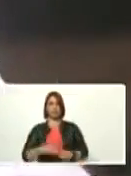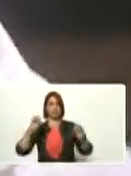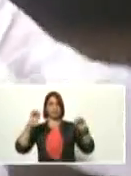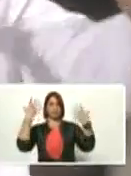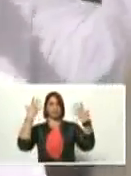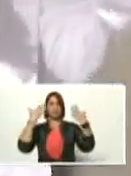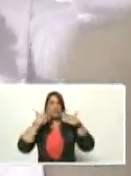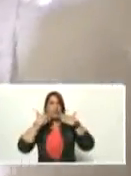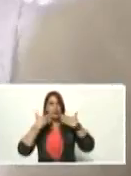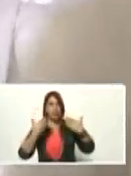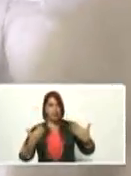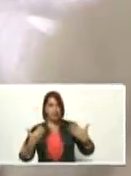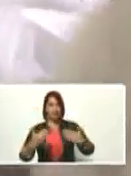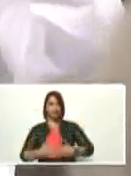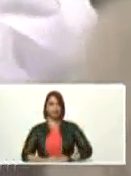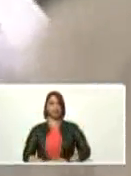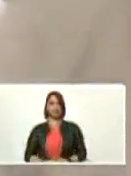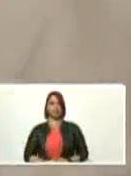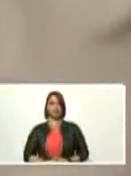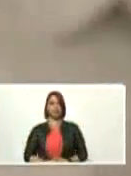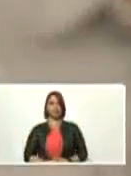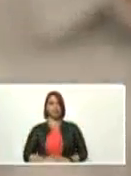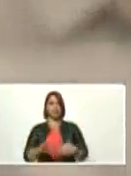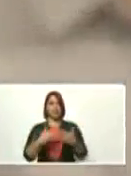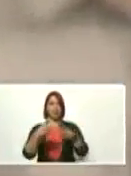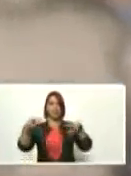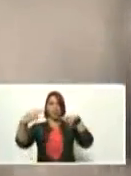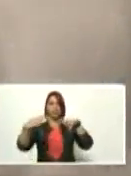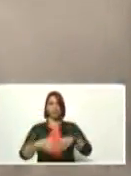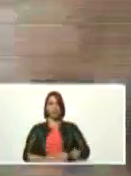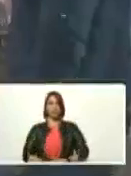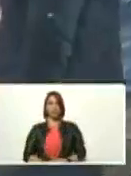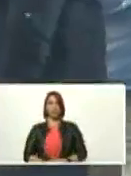Venceremos. Muchas gracias, pues. Hasta la próxima.